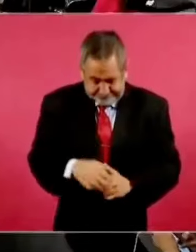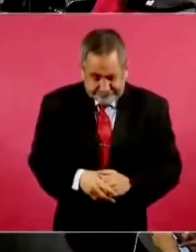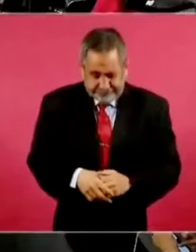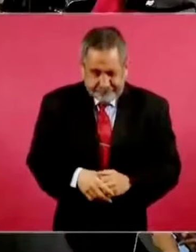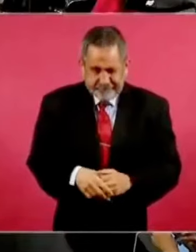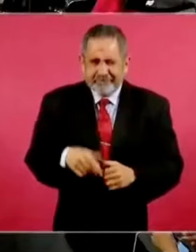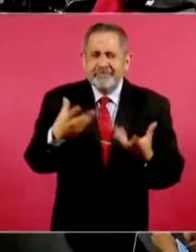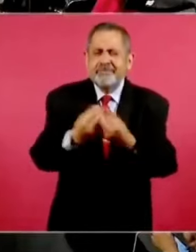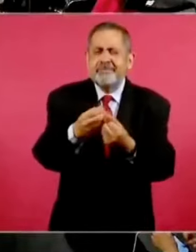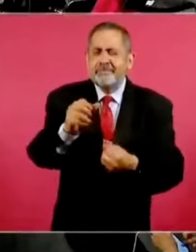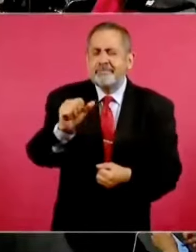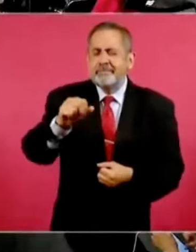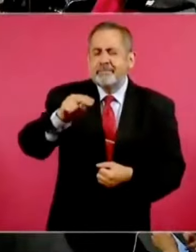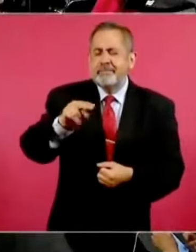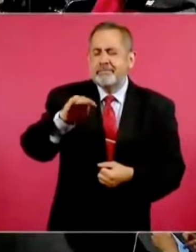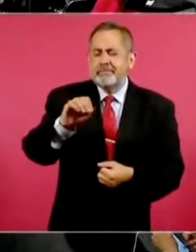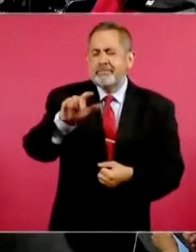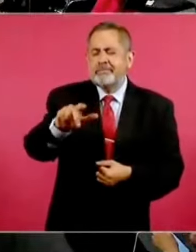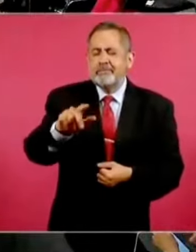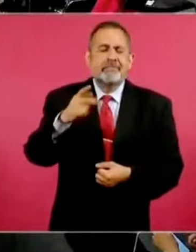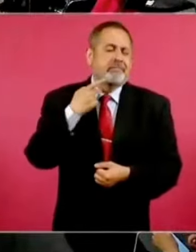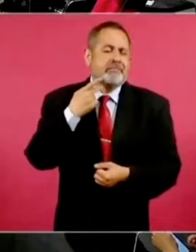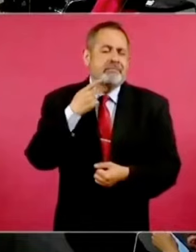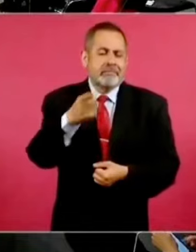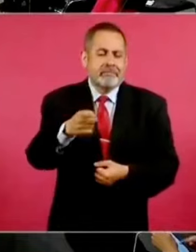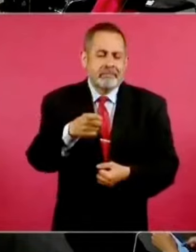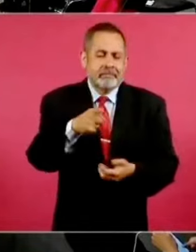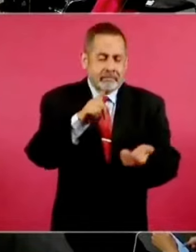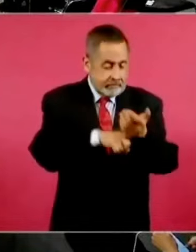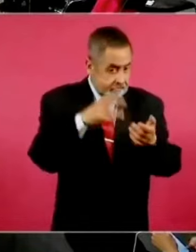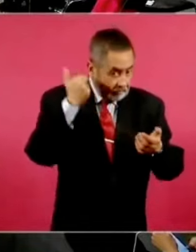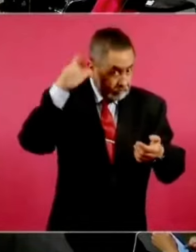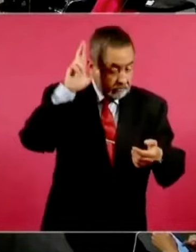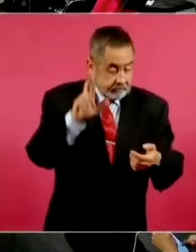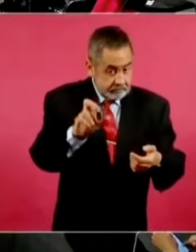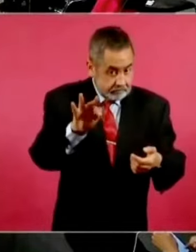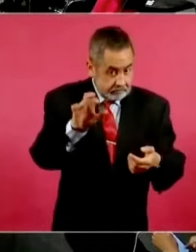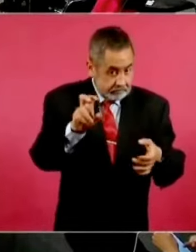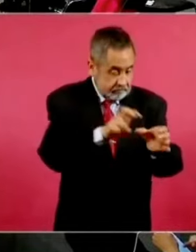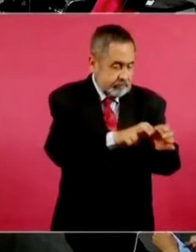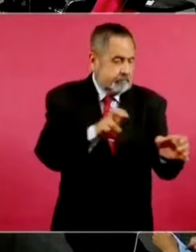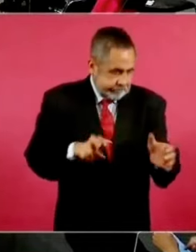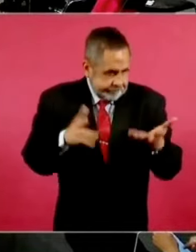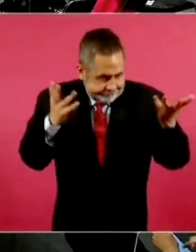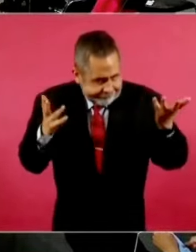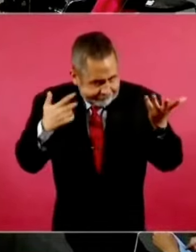Animal político, se llama. ¿Y ese no estuvo en Reforma? Sí. Ah, bueno.